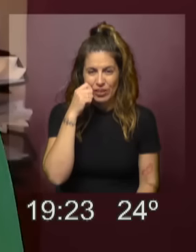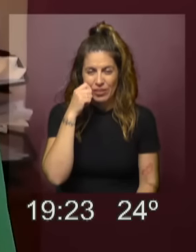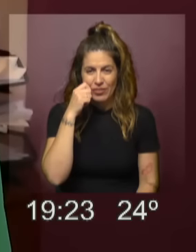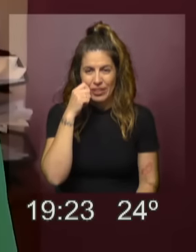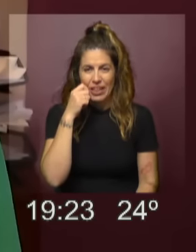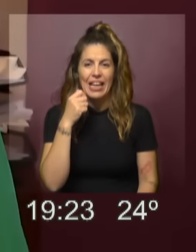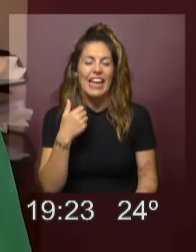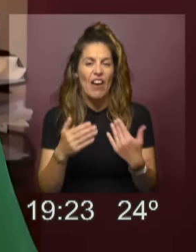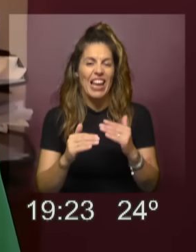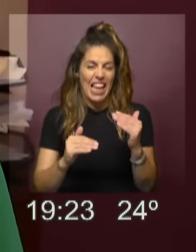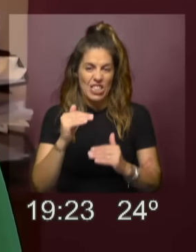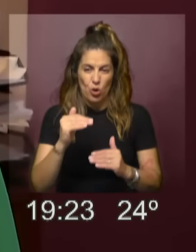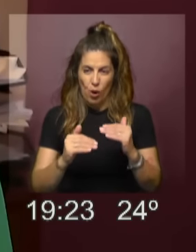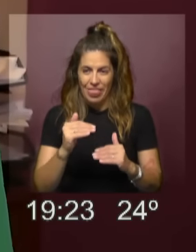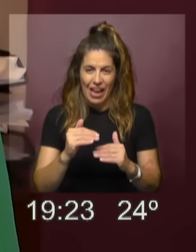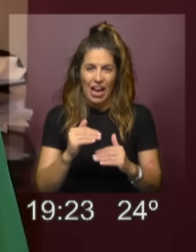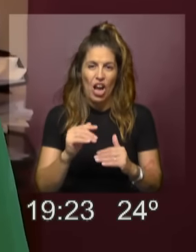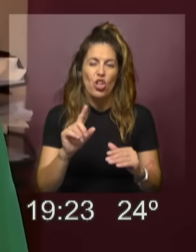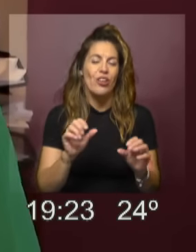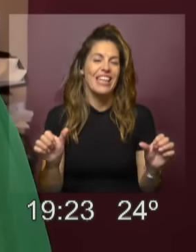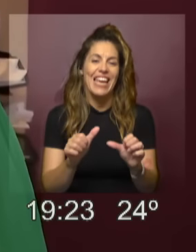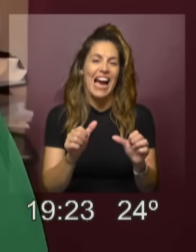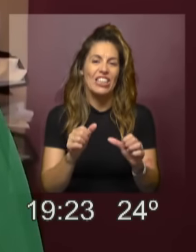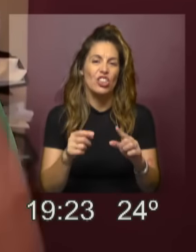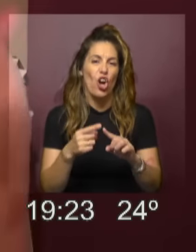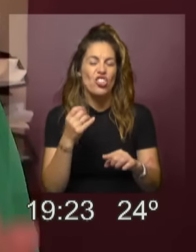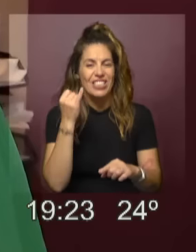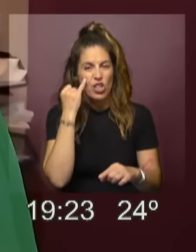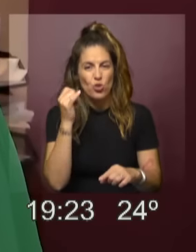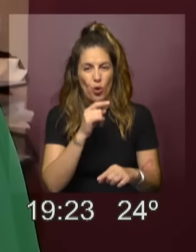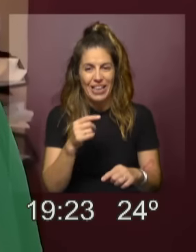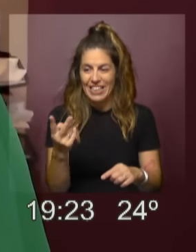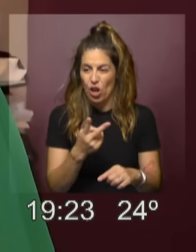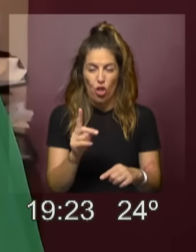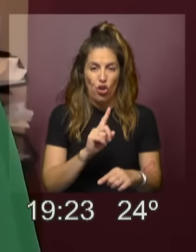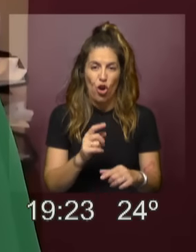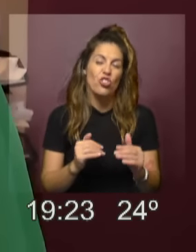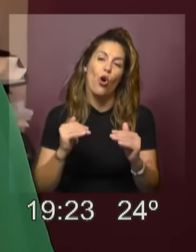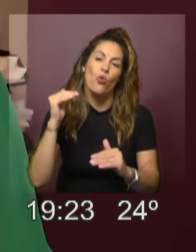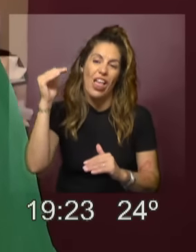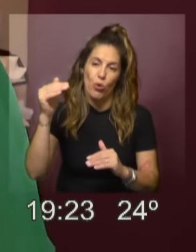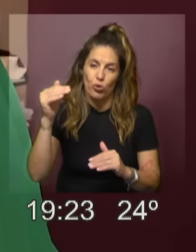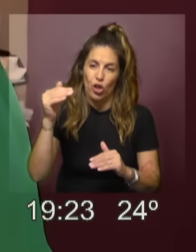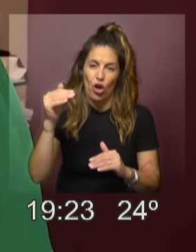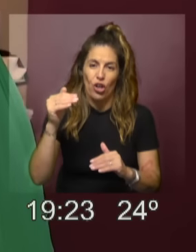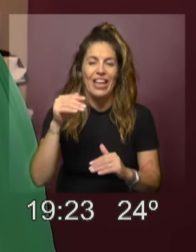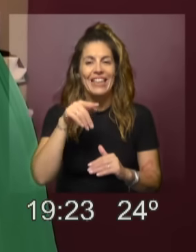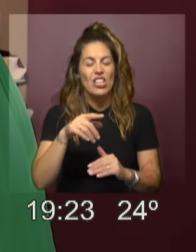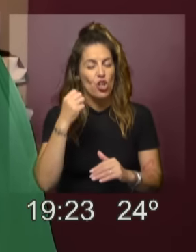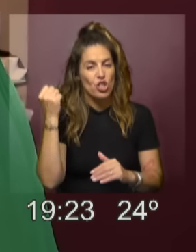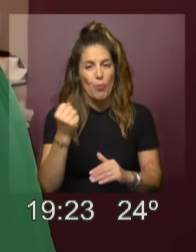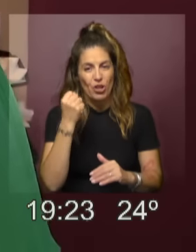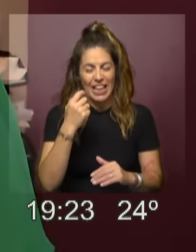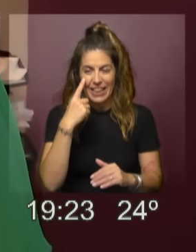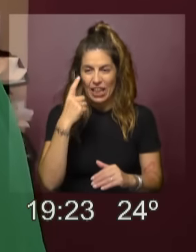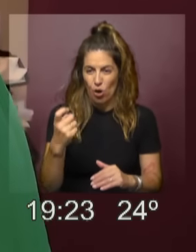nos habla de la desigualdad, porque no serían actos sexuales entre pares, sino con un adulto. Y me parece importante tenerlo